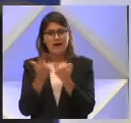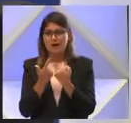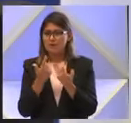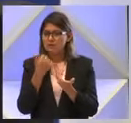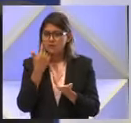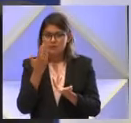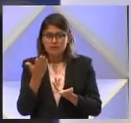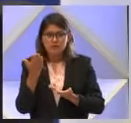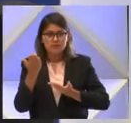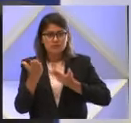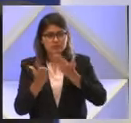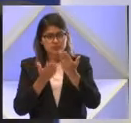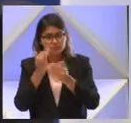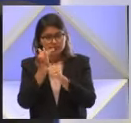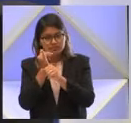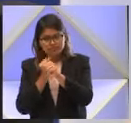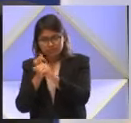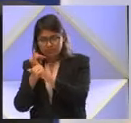estudio